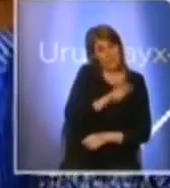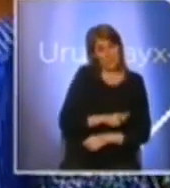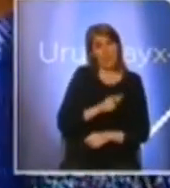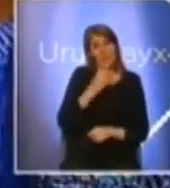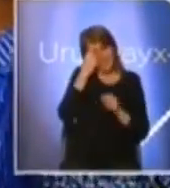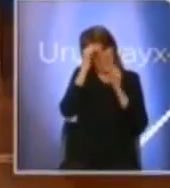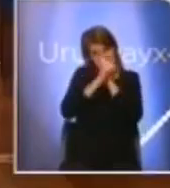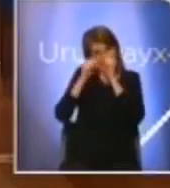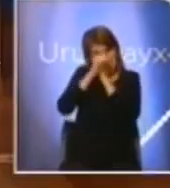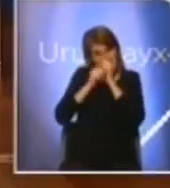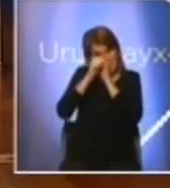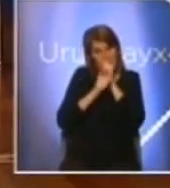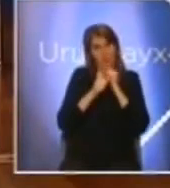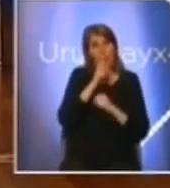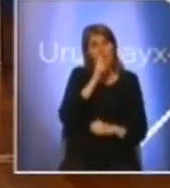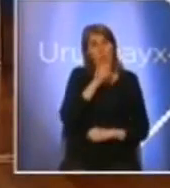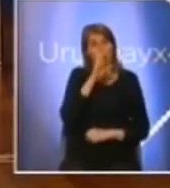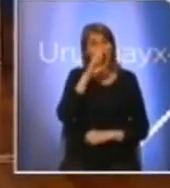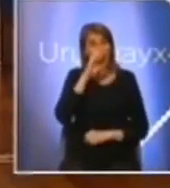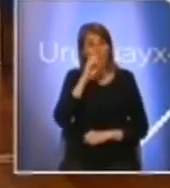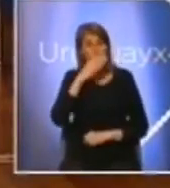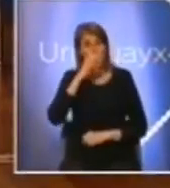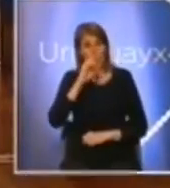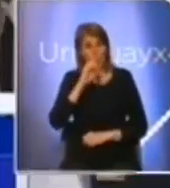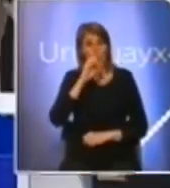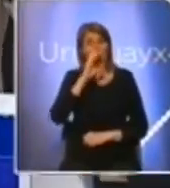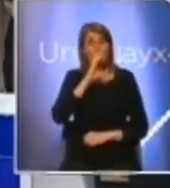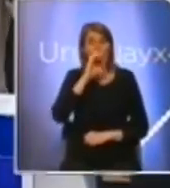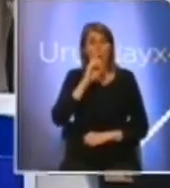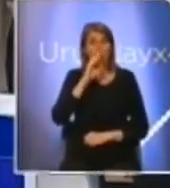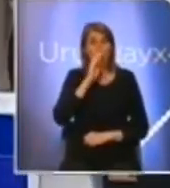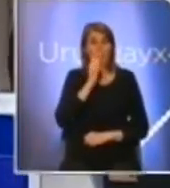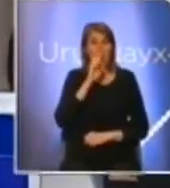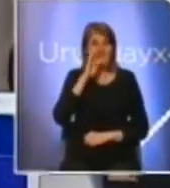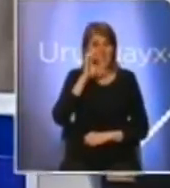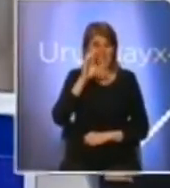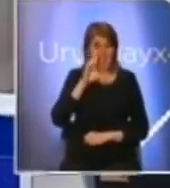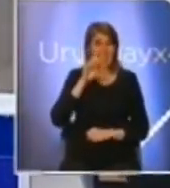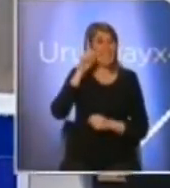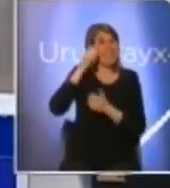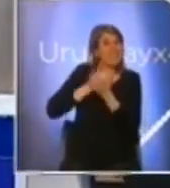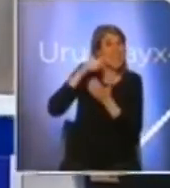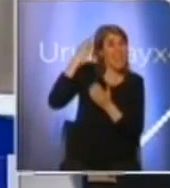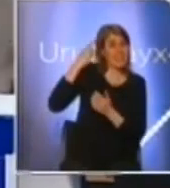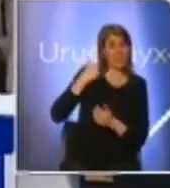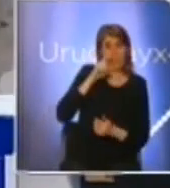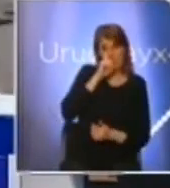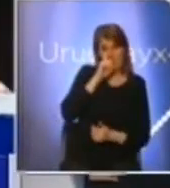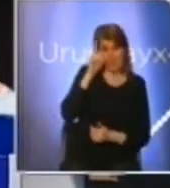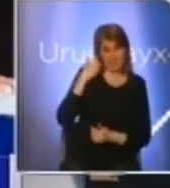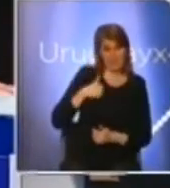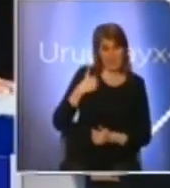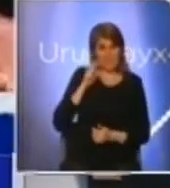Gustavo Grobo Copatel, desde Buenos Aires, que lo hará por teleconferencia. Agradezco la presencia de ustedes